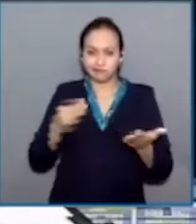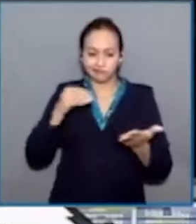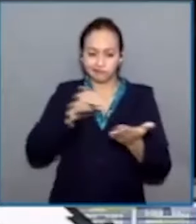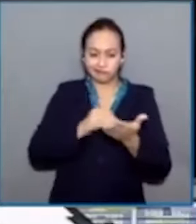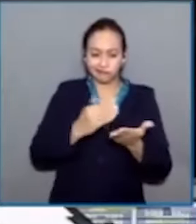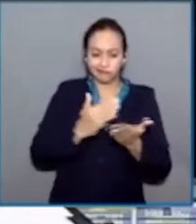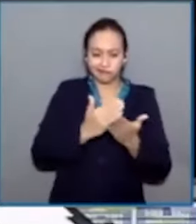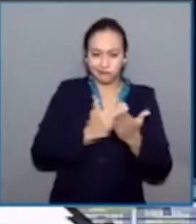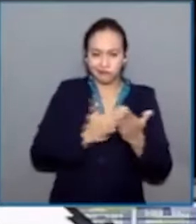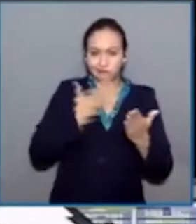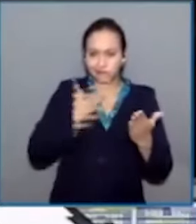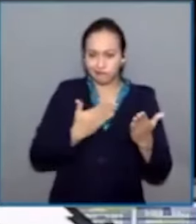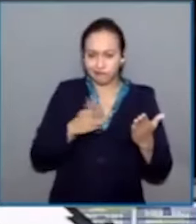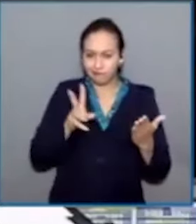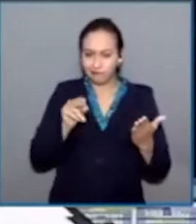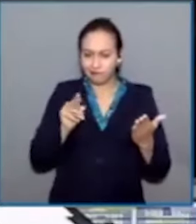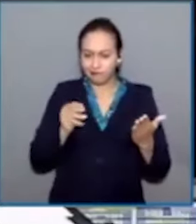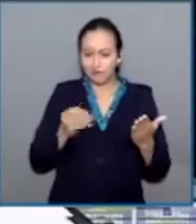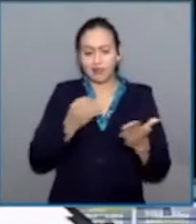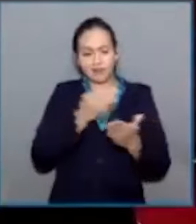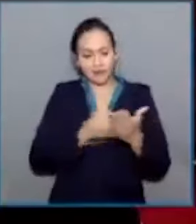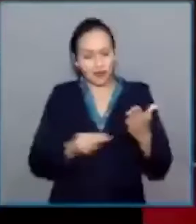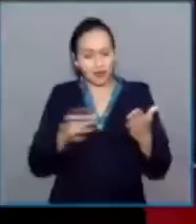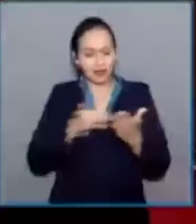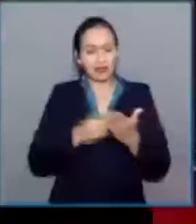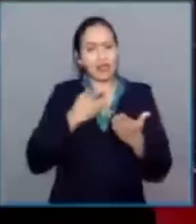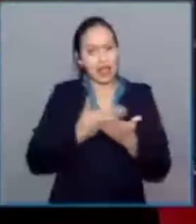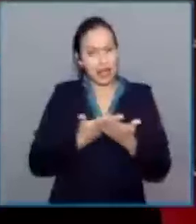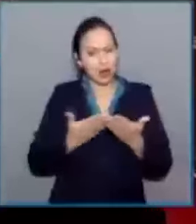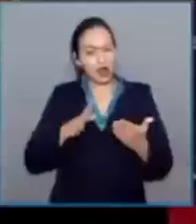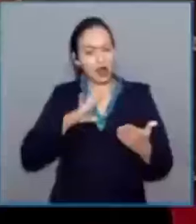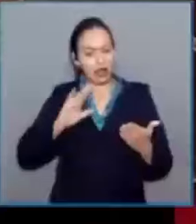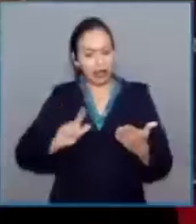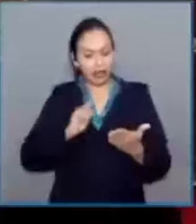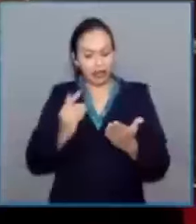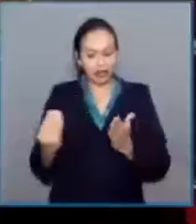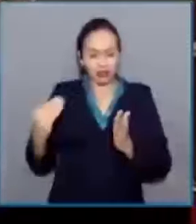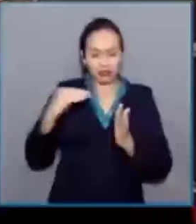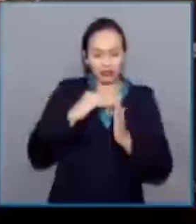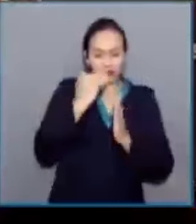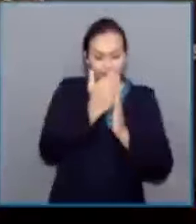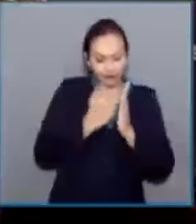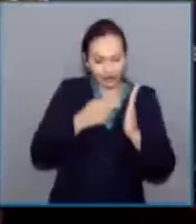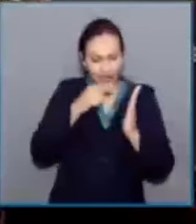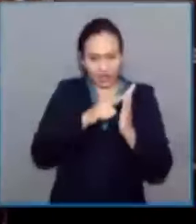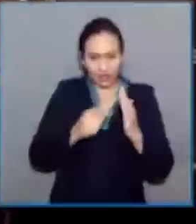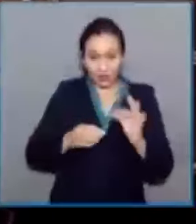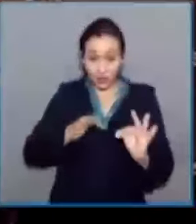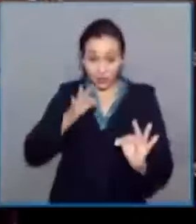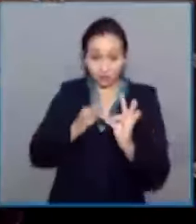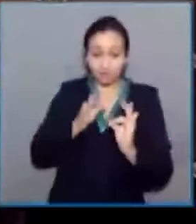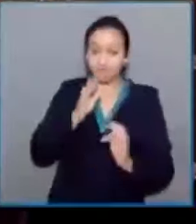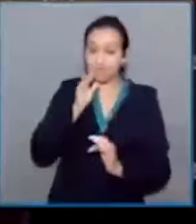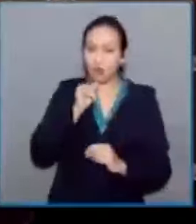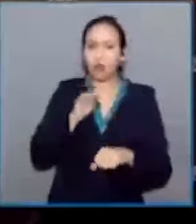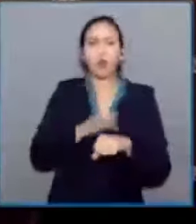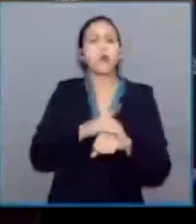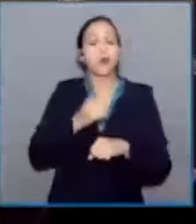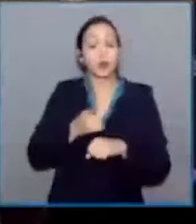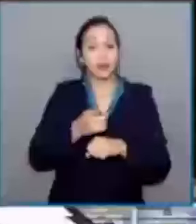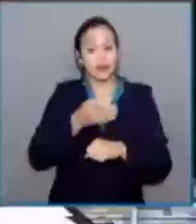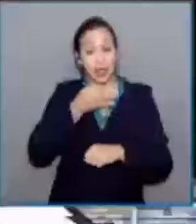controversias y por principio de legalidad no podrían concederse porque advierte que la corte